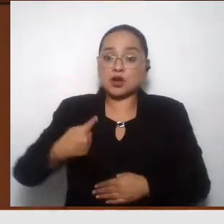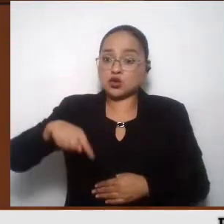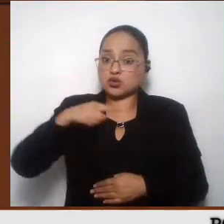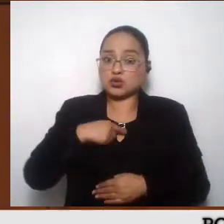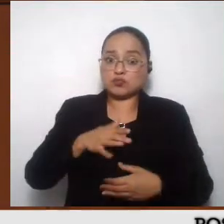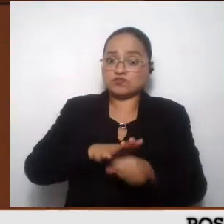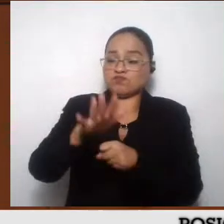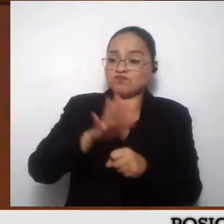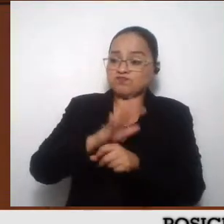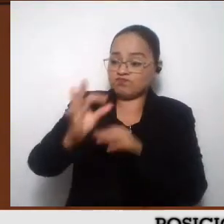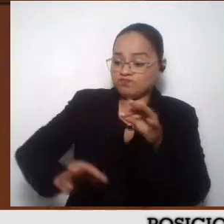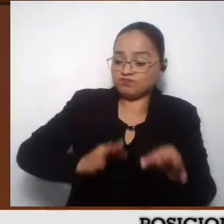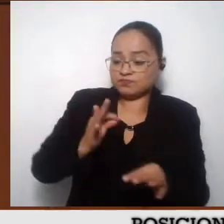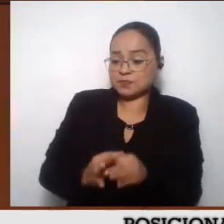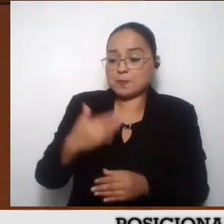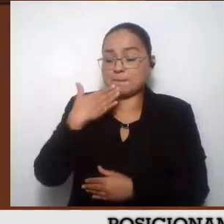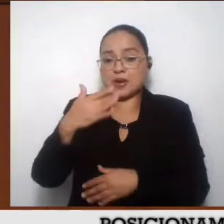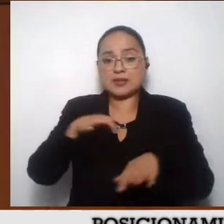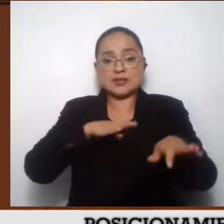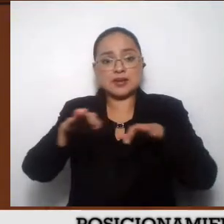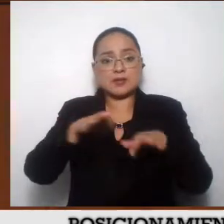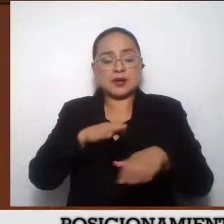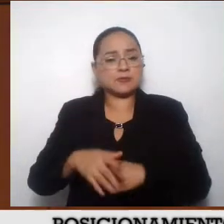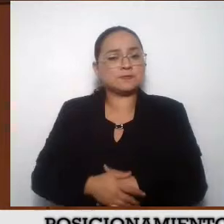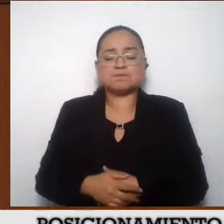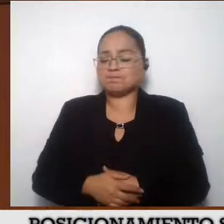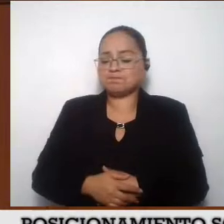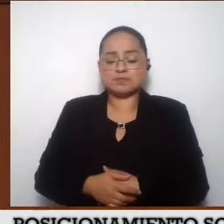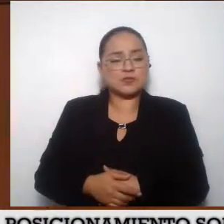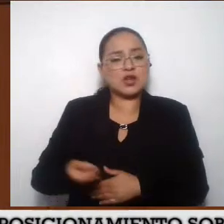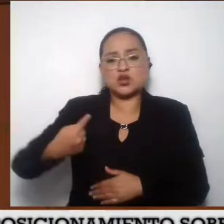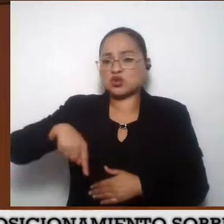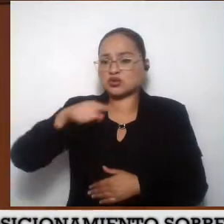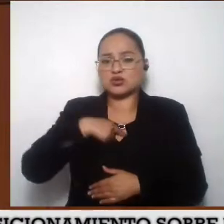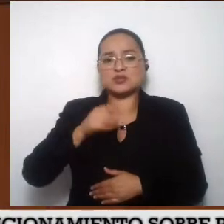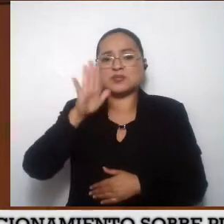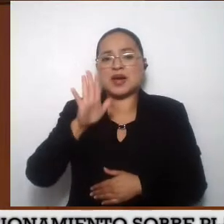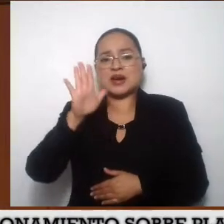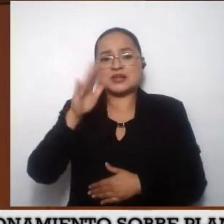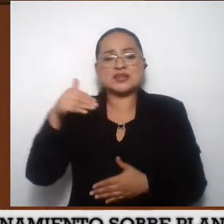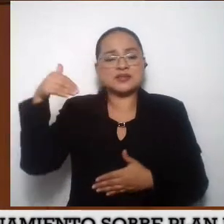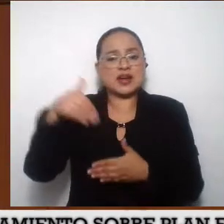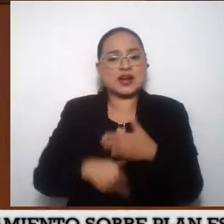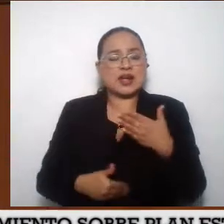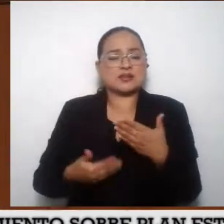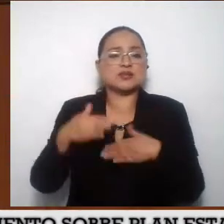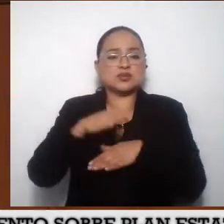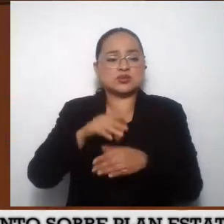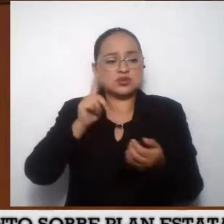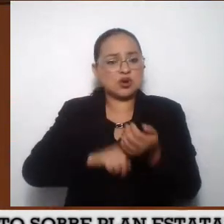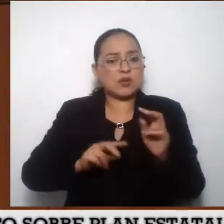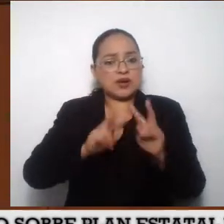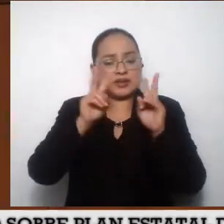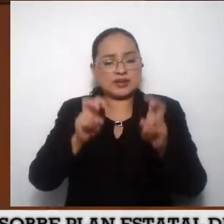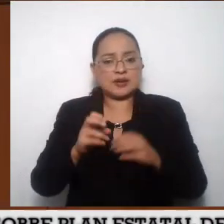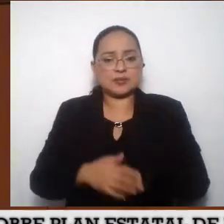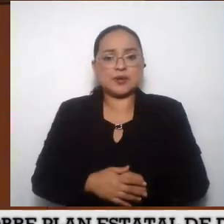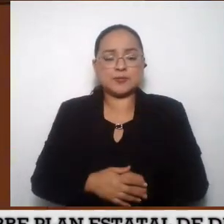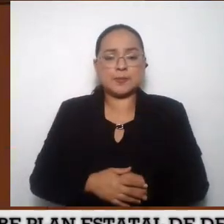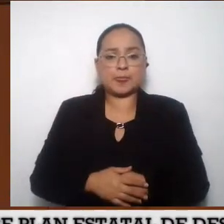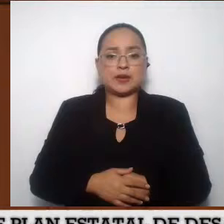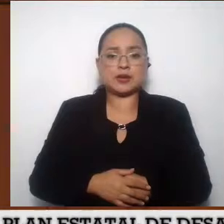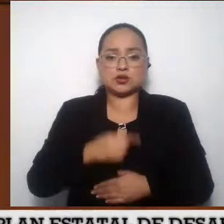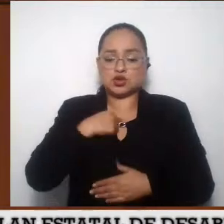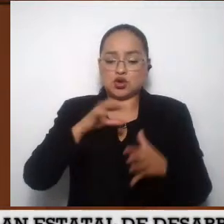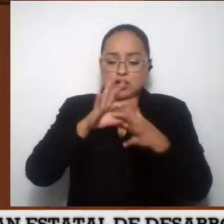hemos en buena medida fracasado en esos propósitos. Ya hablo de todas las expresiones políticas, no